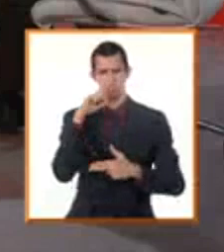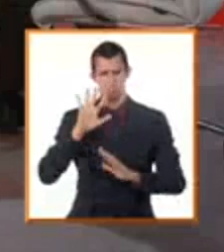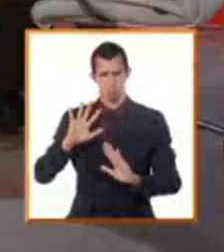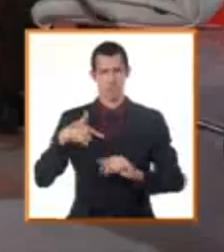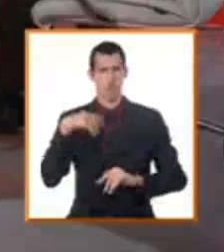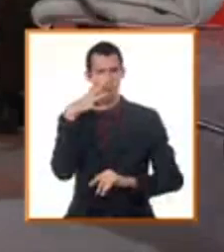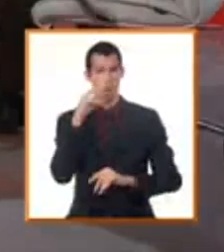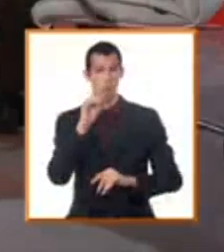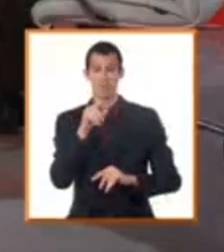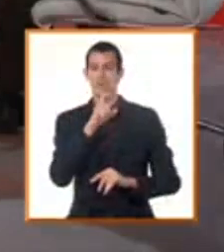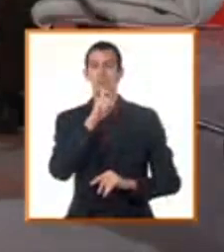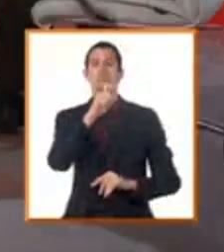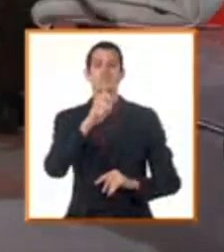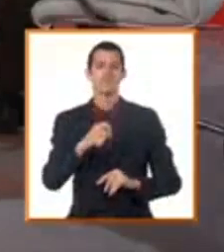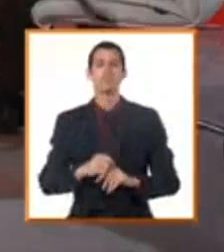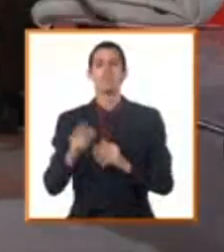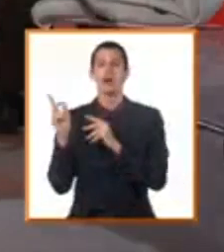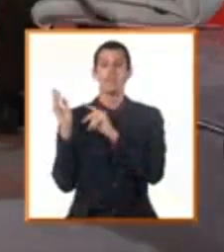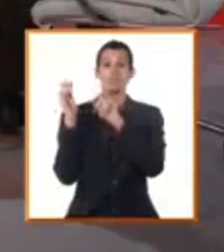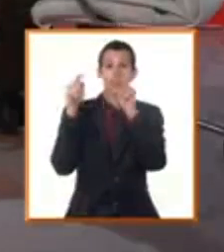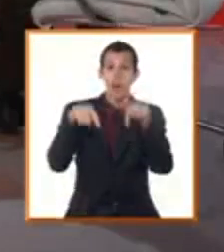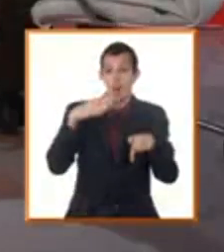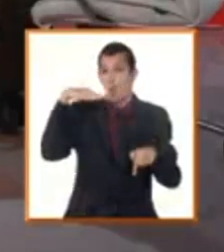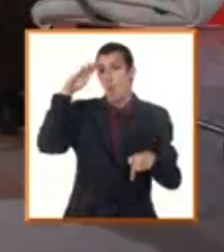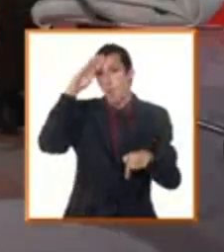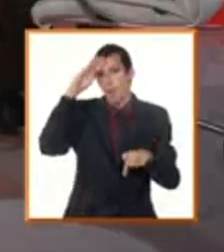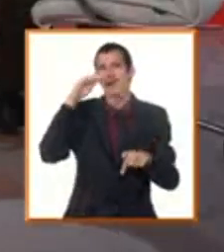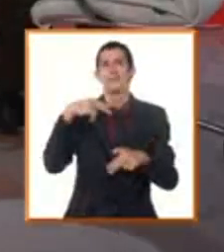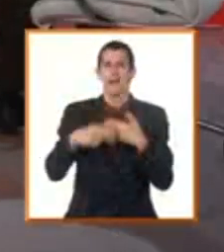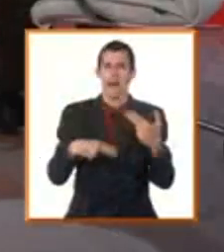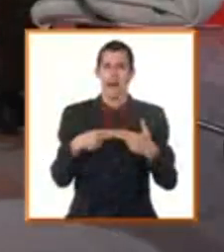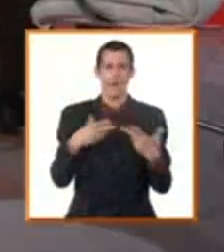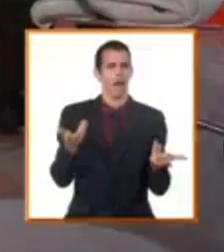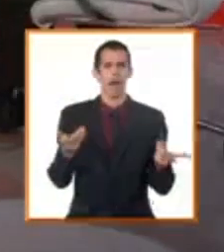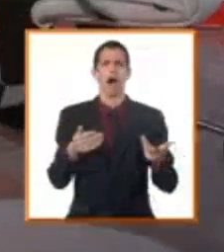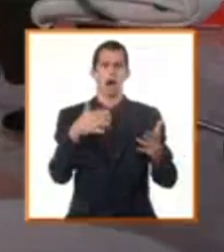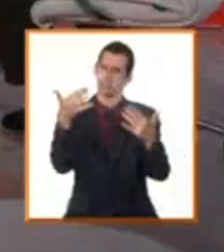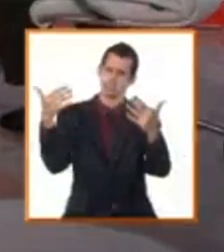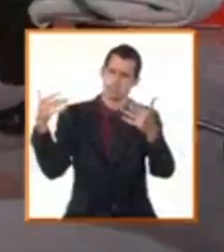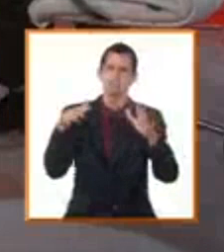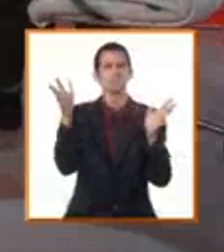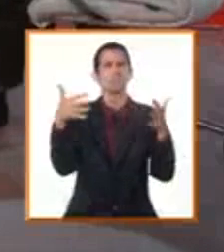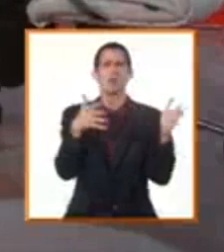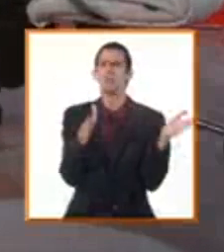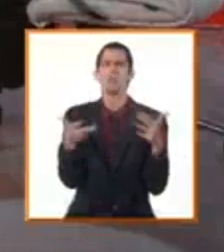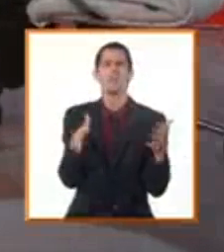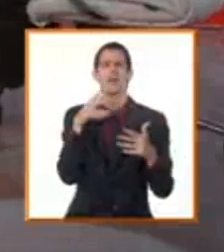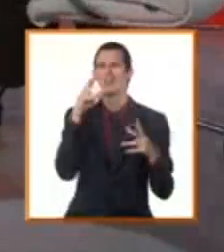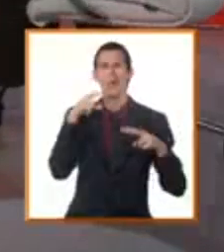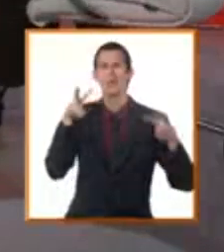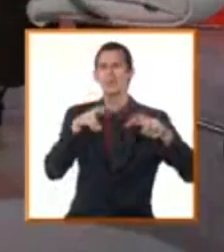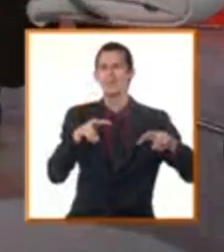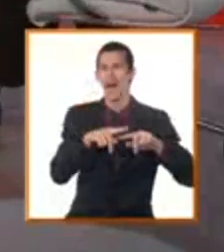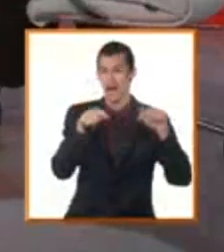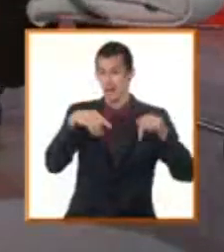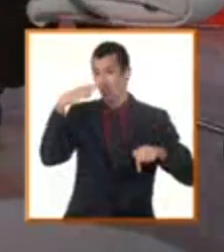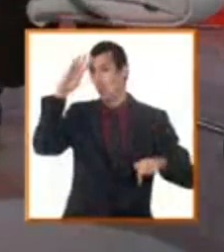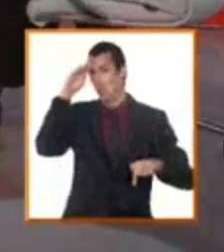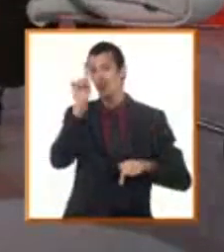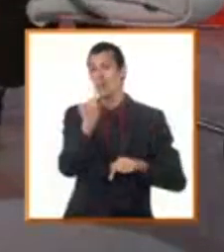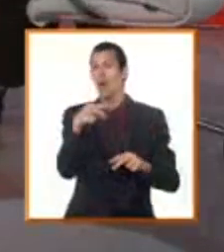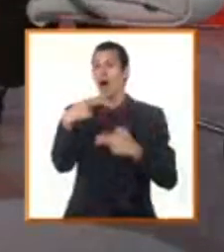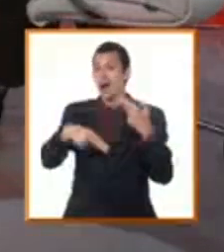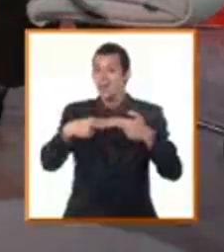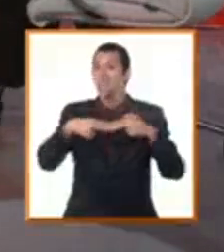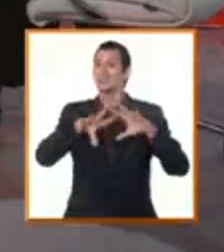punto intermedio, le introducen la droga. Correcto, porque generalmente transbordan para llegar a Europa en puertos del área aquí de la región, y ahí es donde se